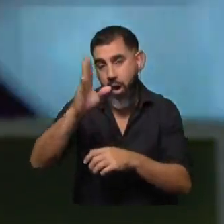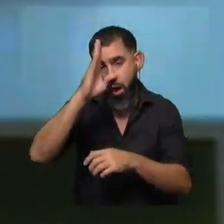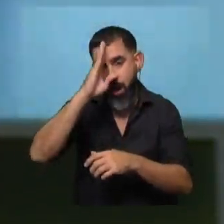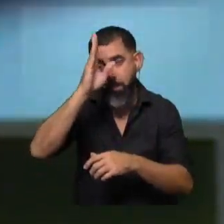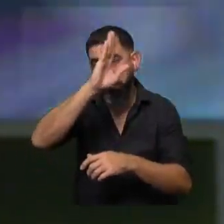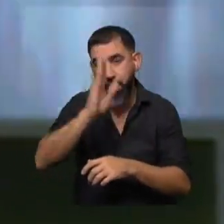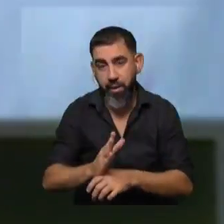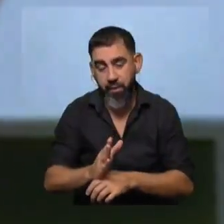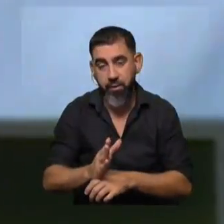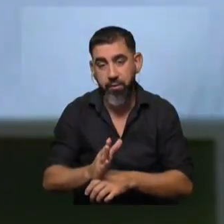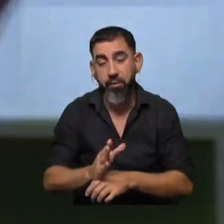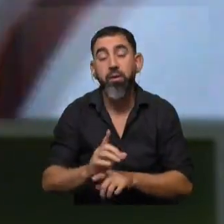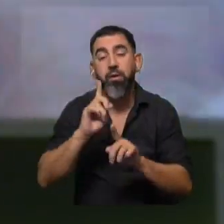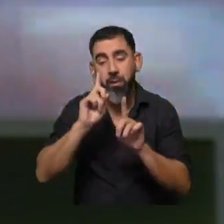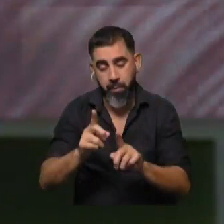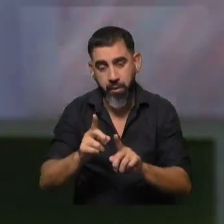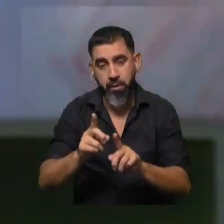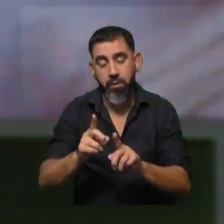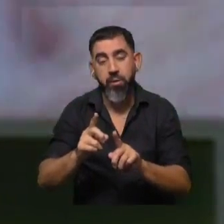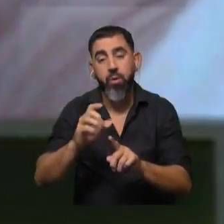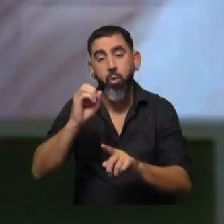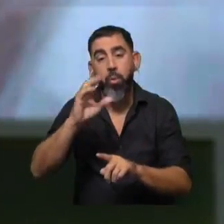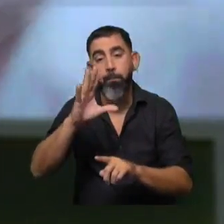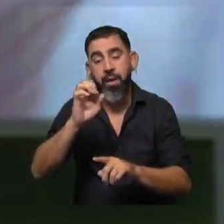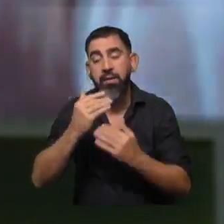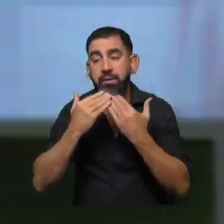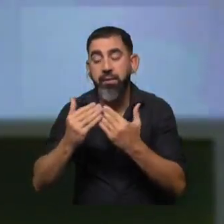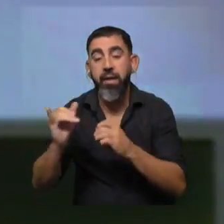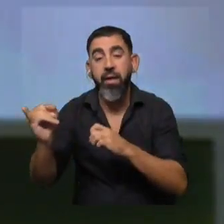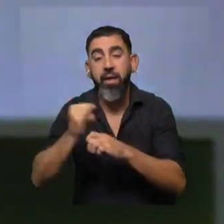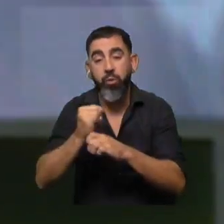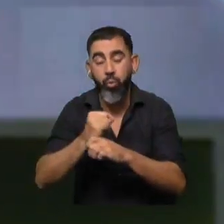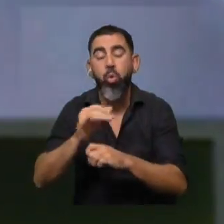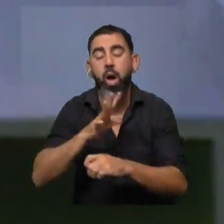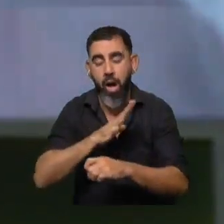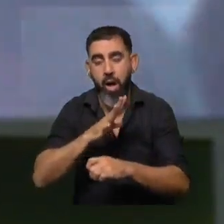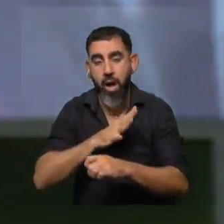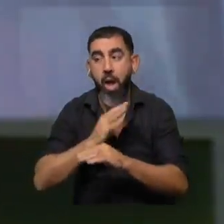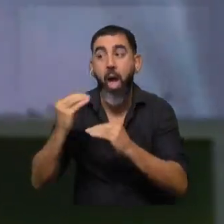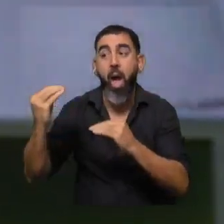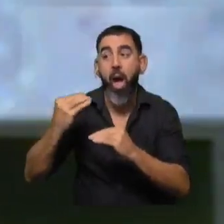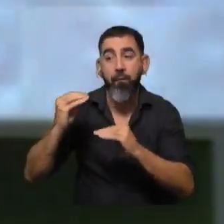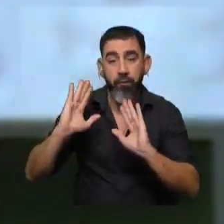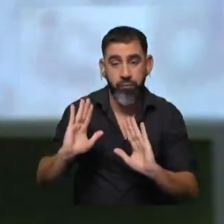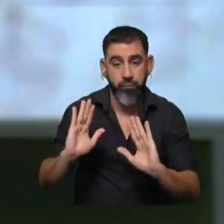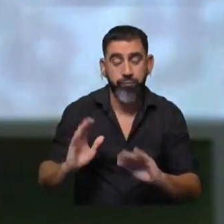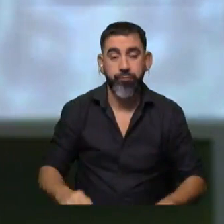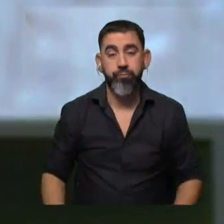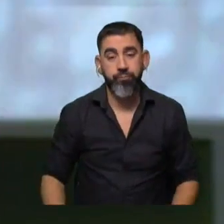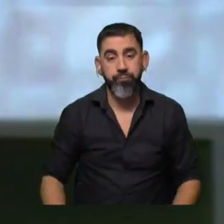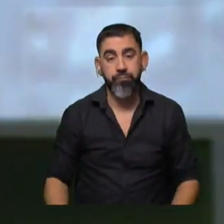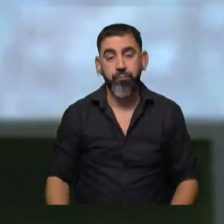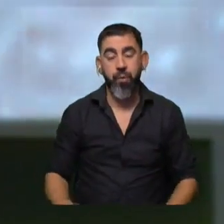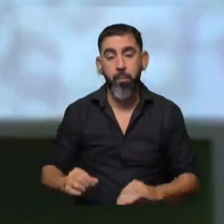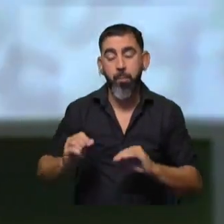Brasil, habían venido gente por intermedio de OPS, el Instituto Pasteur teníamos también el aviso, bueno, entonces teníamos como armado